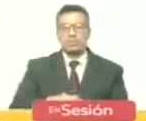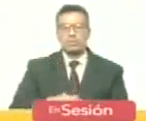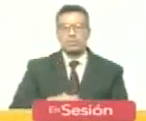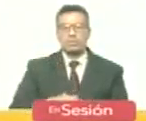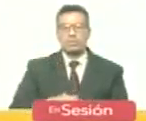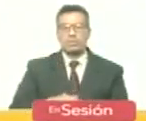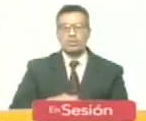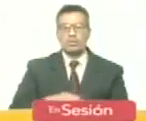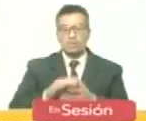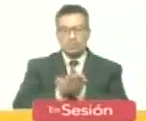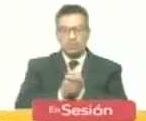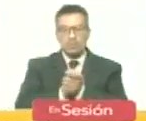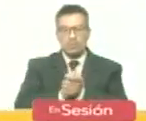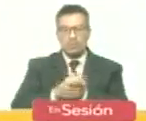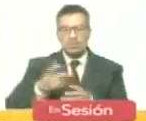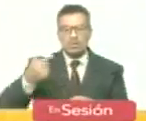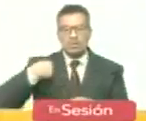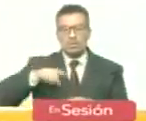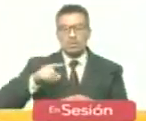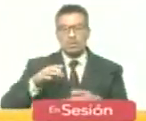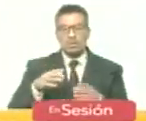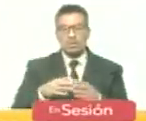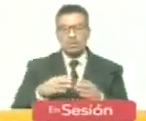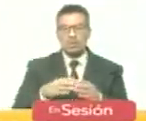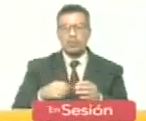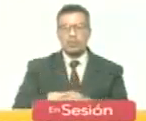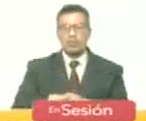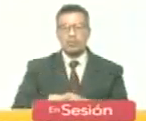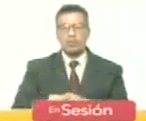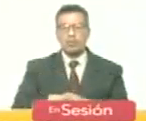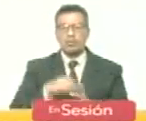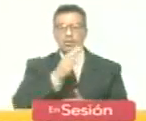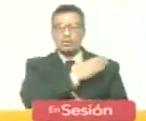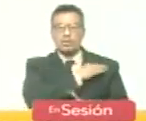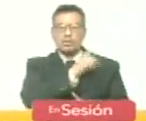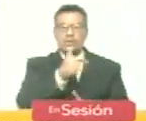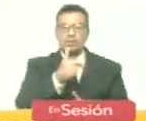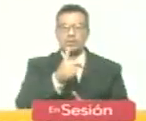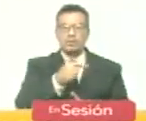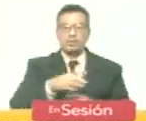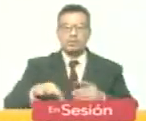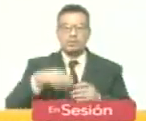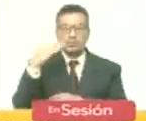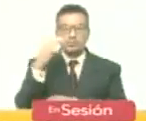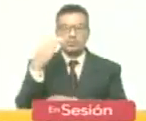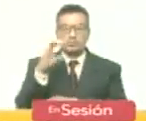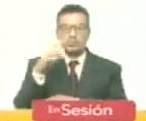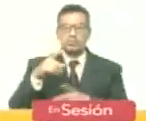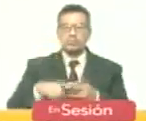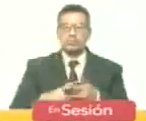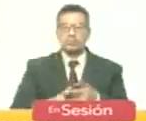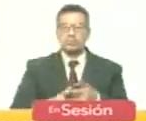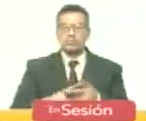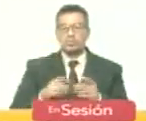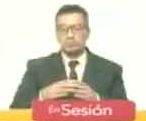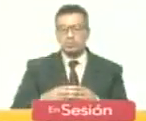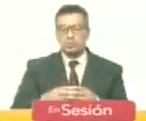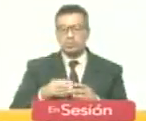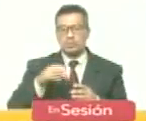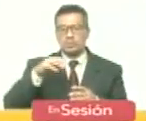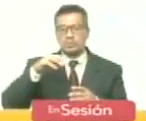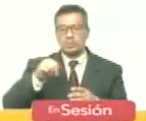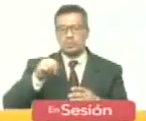razón de la amistad que sostenía con el jefe de migración de Colombia, el señor